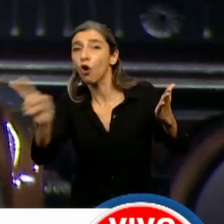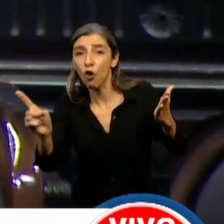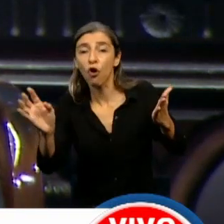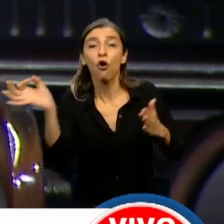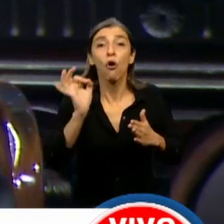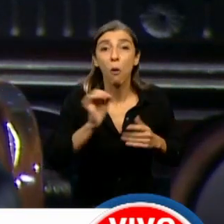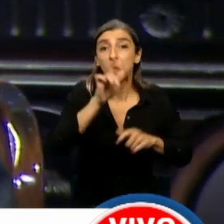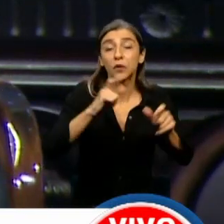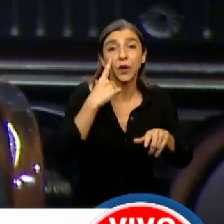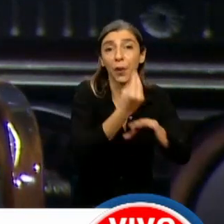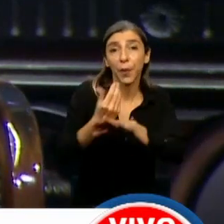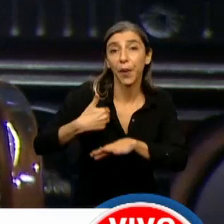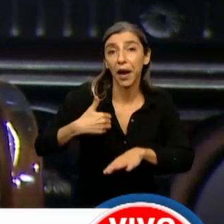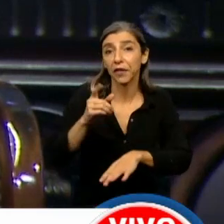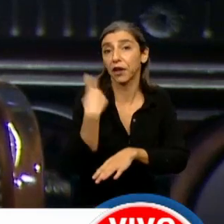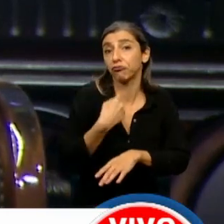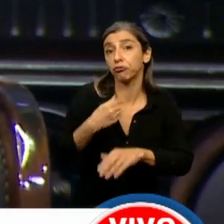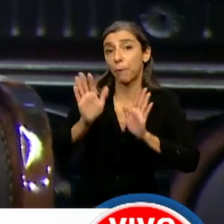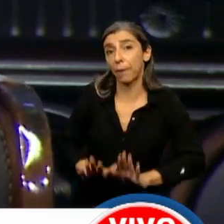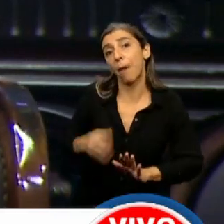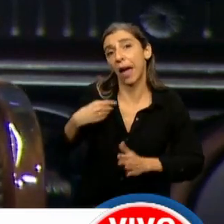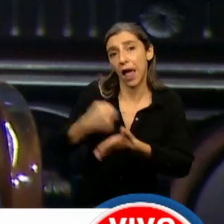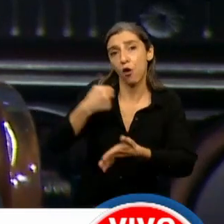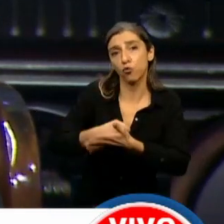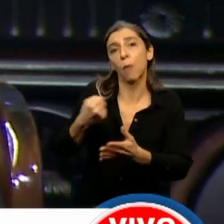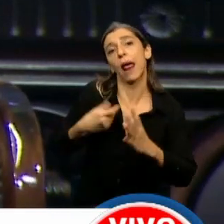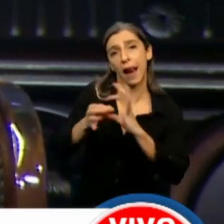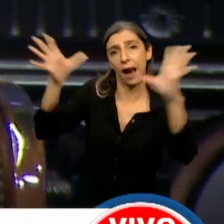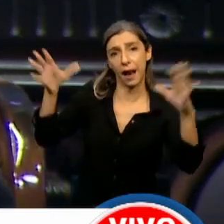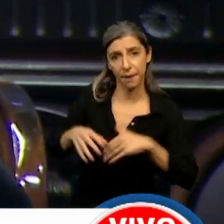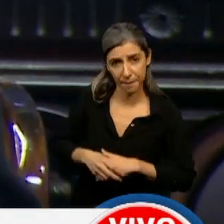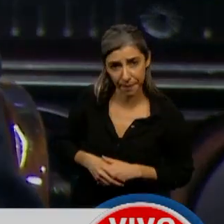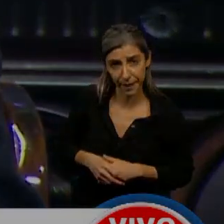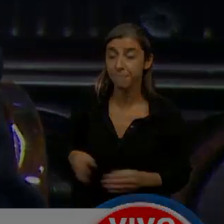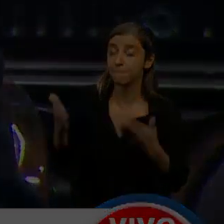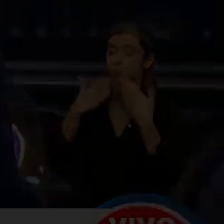he alertado, nos tendremos que preparar para luchar por la libertad. Muchas gracias. Gracias.